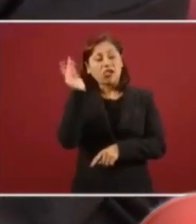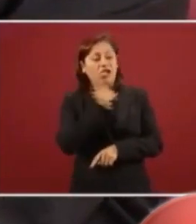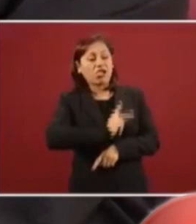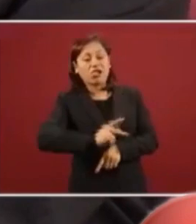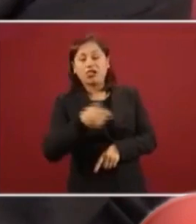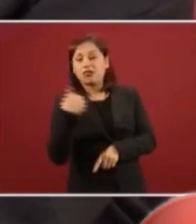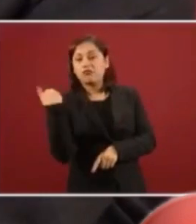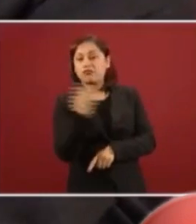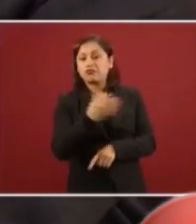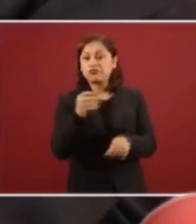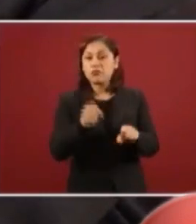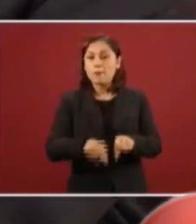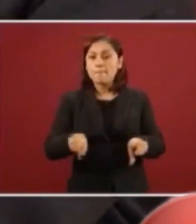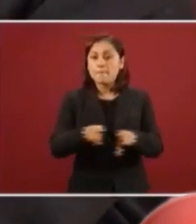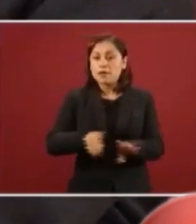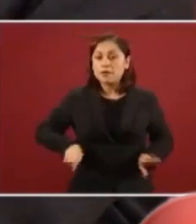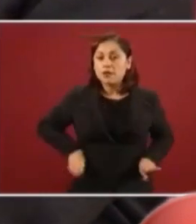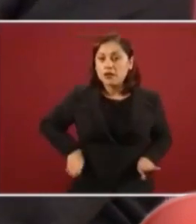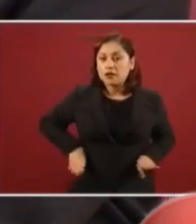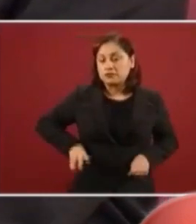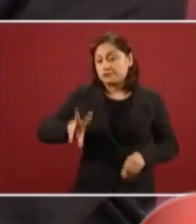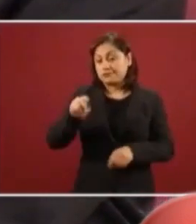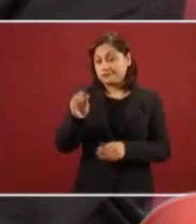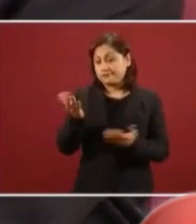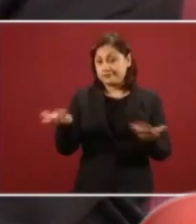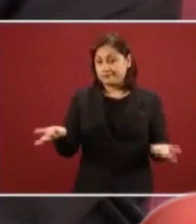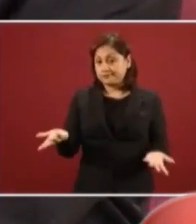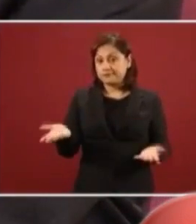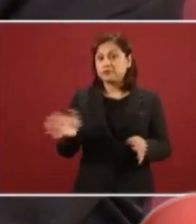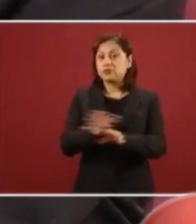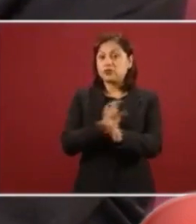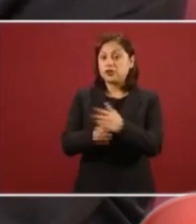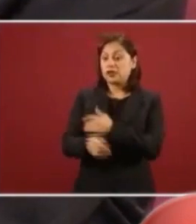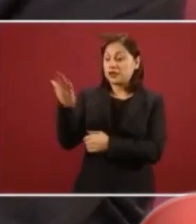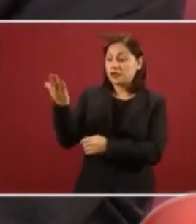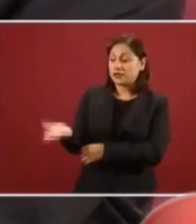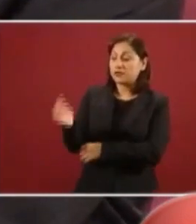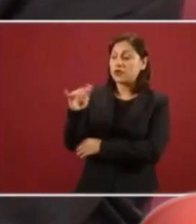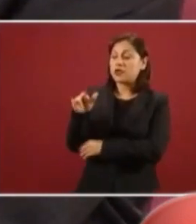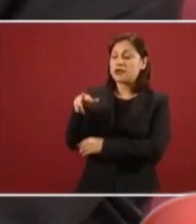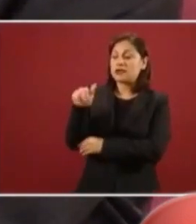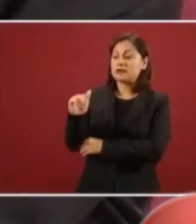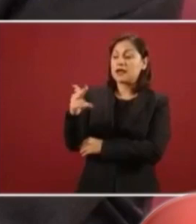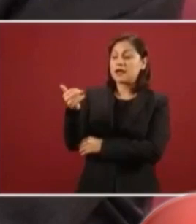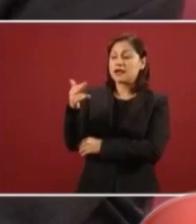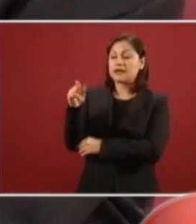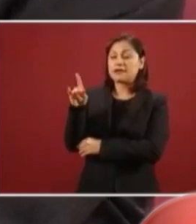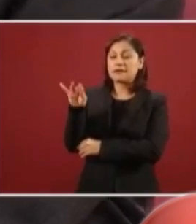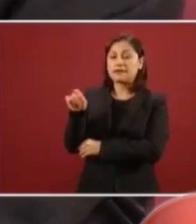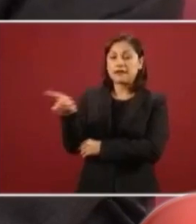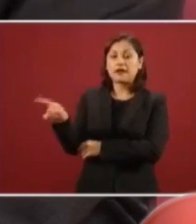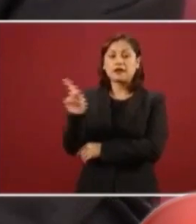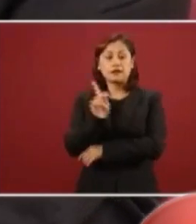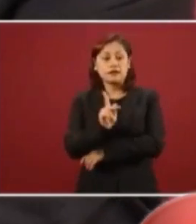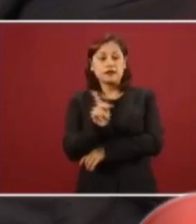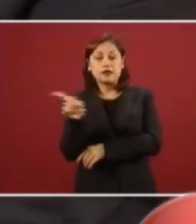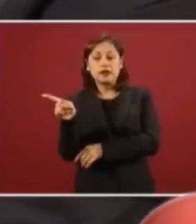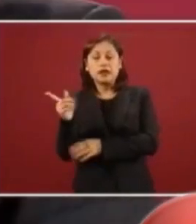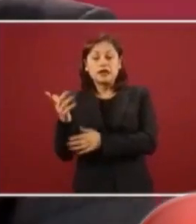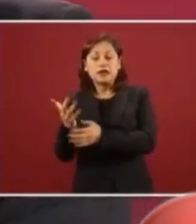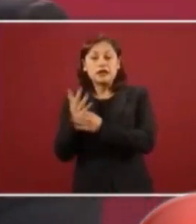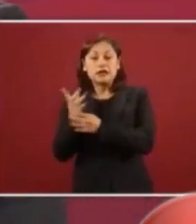están por ejemplo comparando a irma eréndira con el que hizo